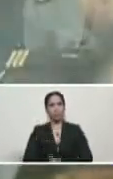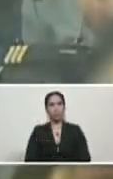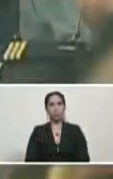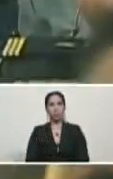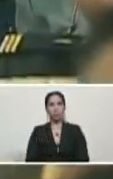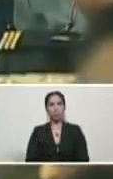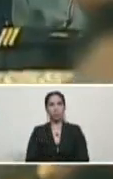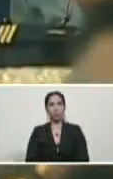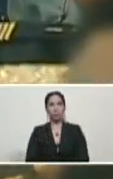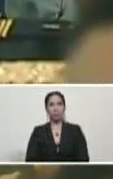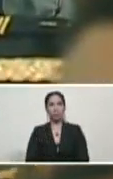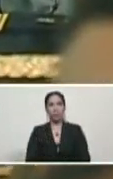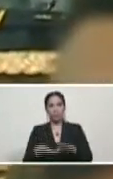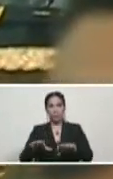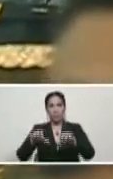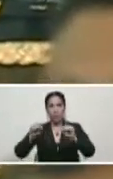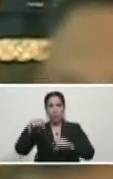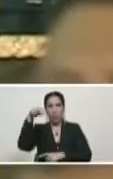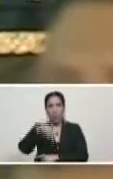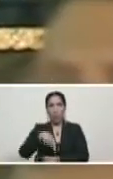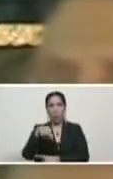de los imperios de hoy,